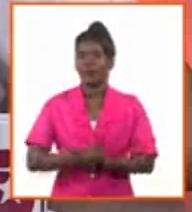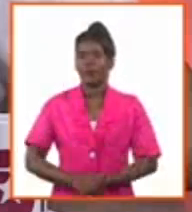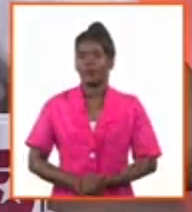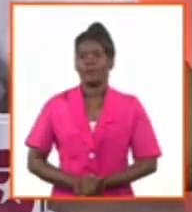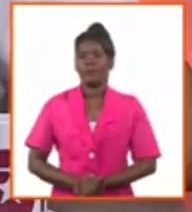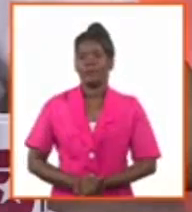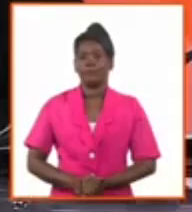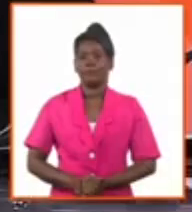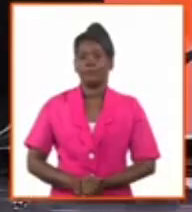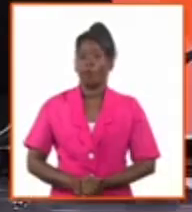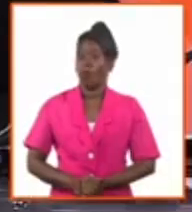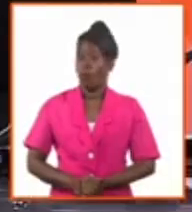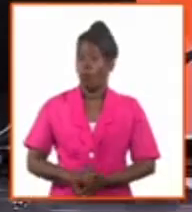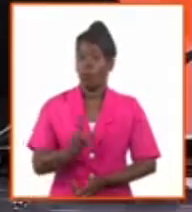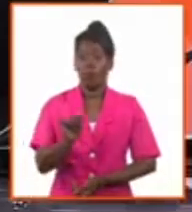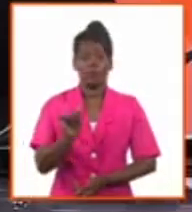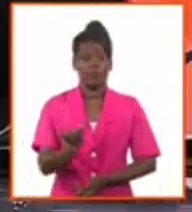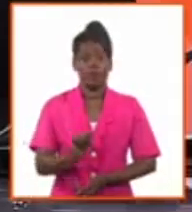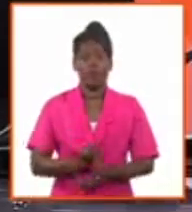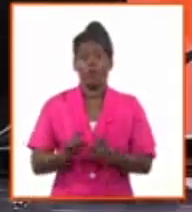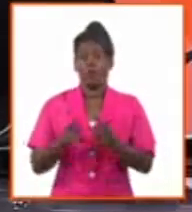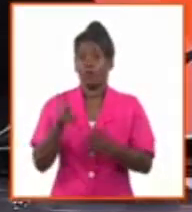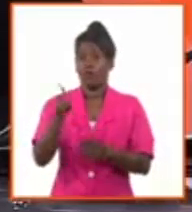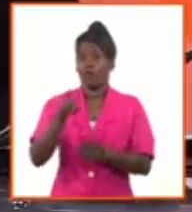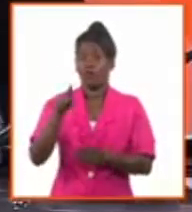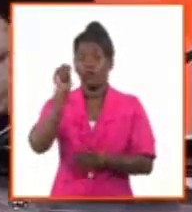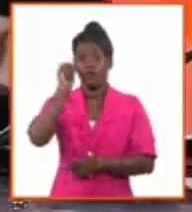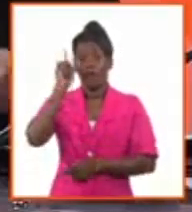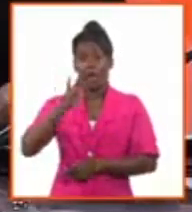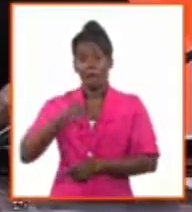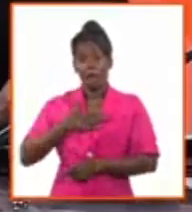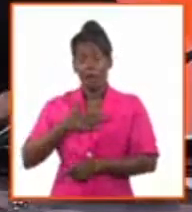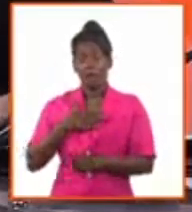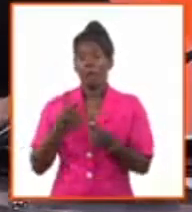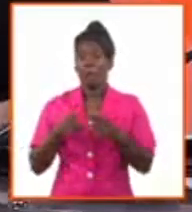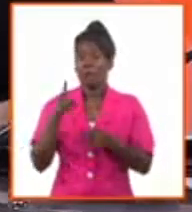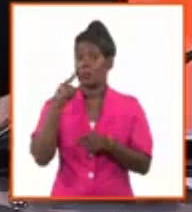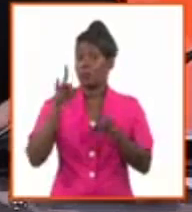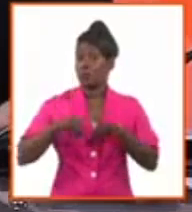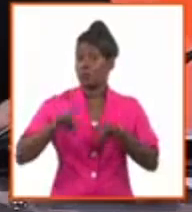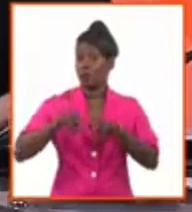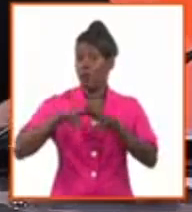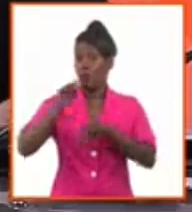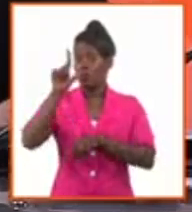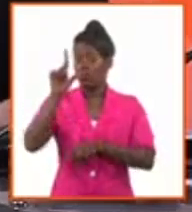servicios. Bueno, pues es un empeño sin duda grande el que tienen la